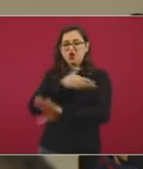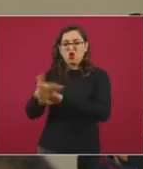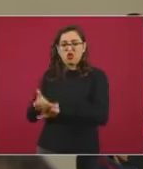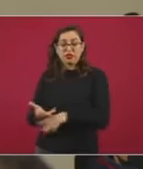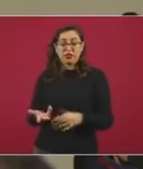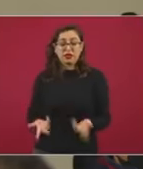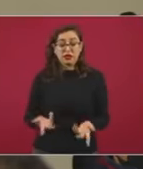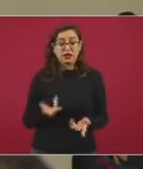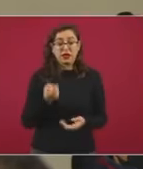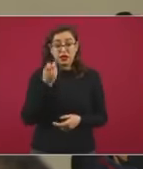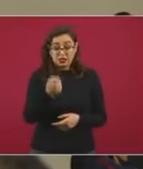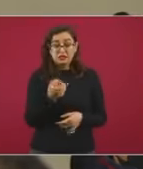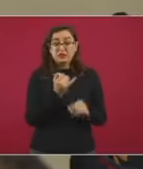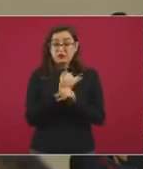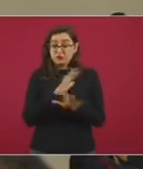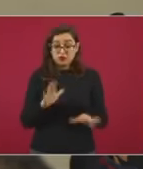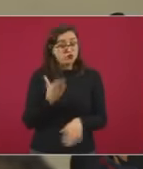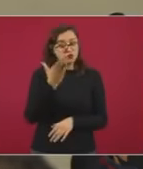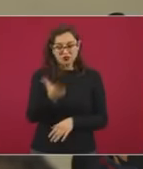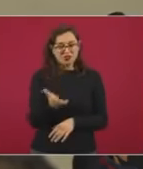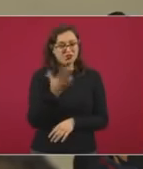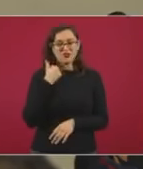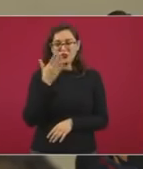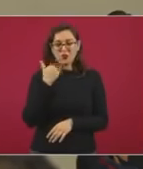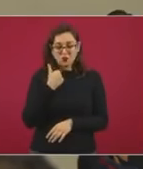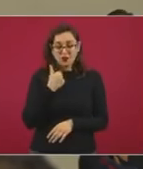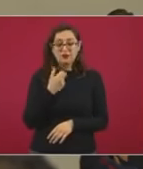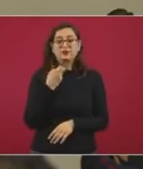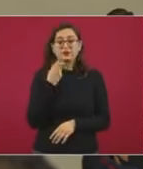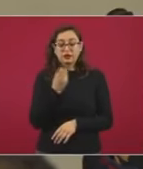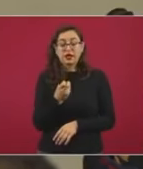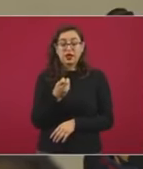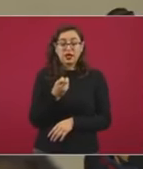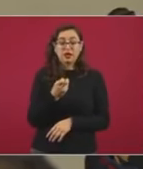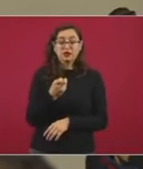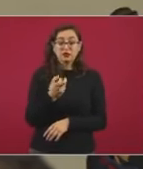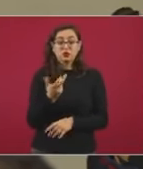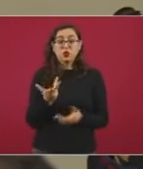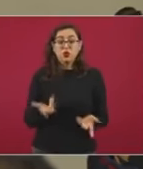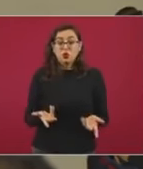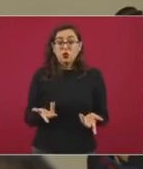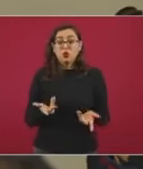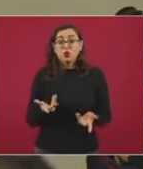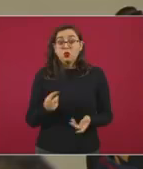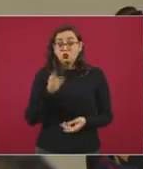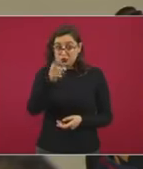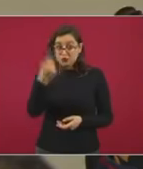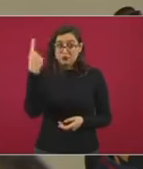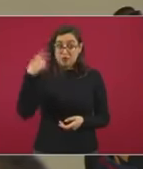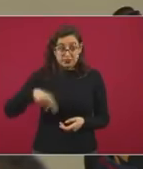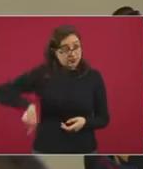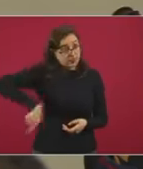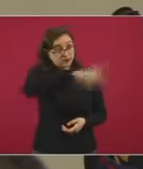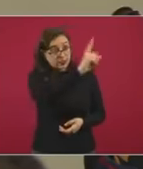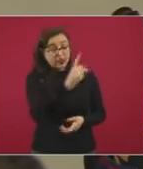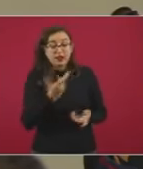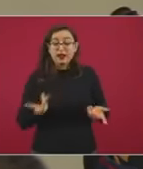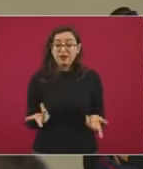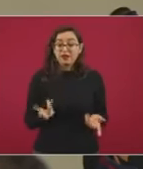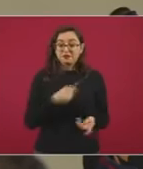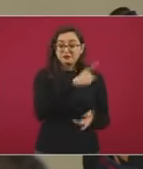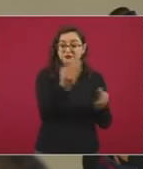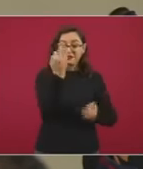Estos son los datos que usted no tiene, presidente. Así se trató a quienes llevábamos una instrucción presidencial. Imagínese usted cómo